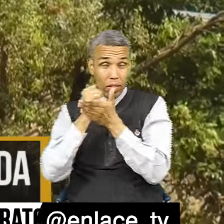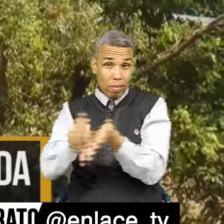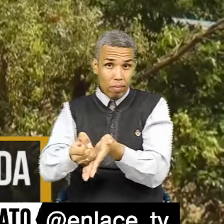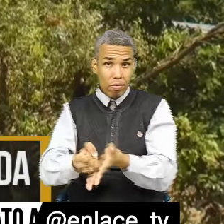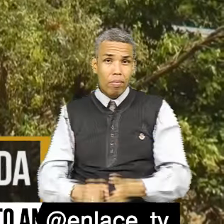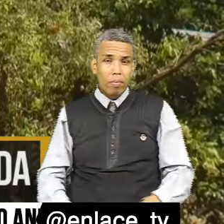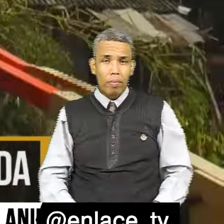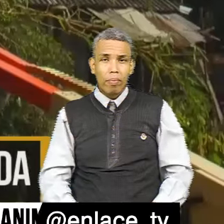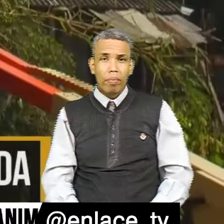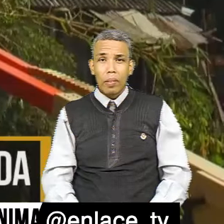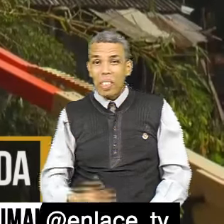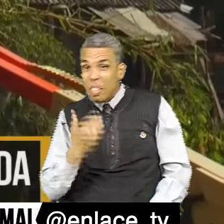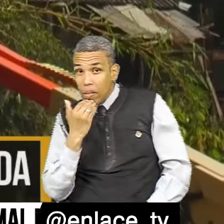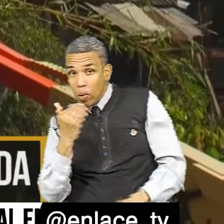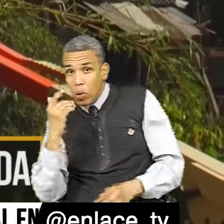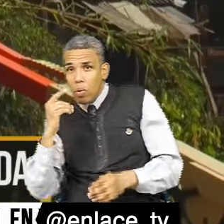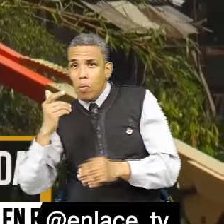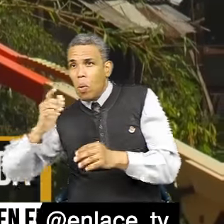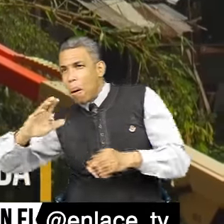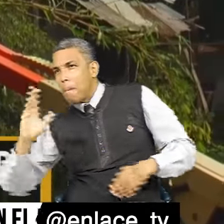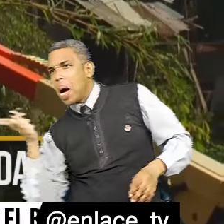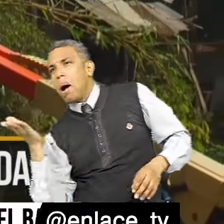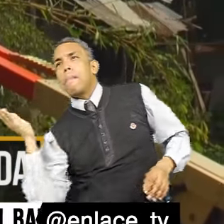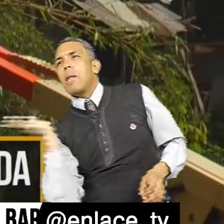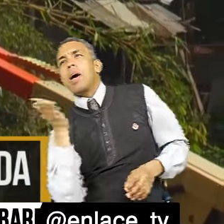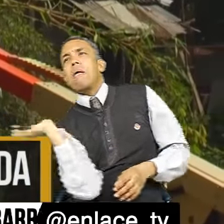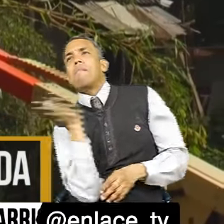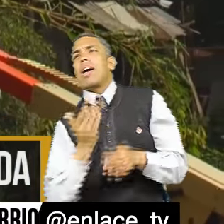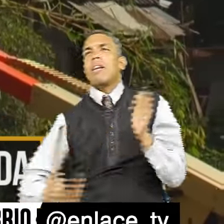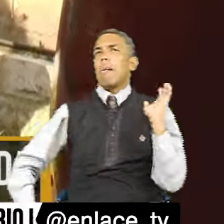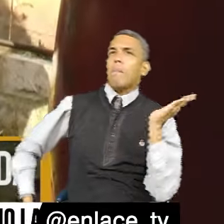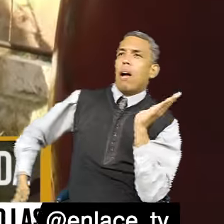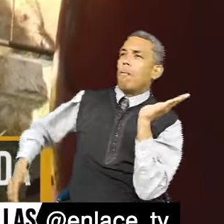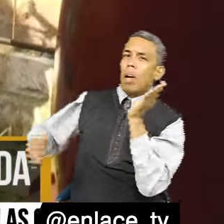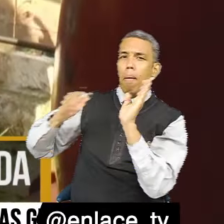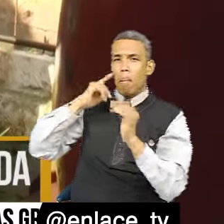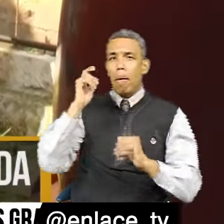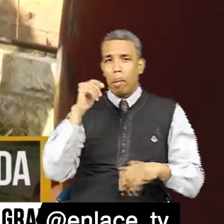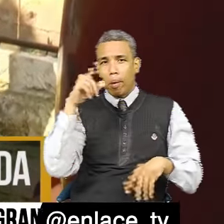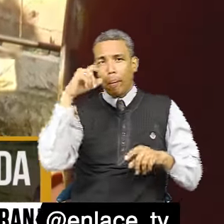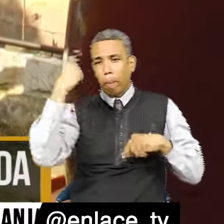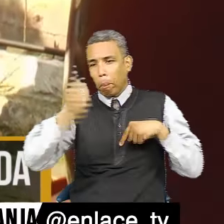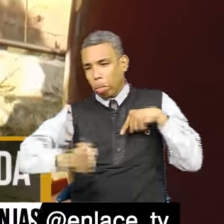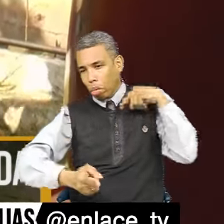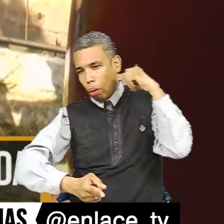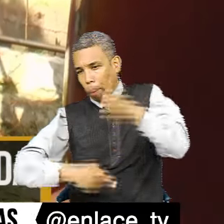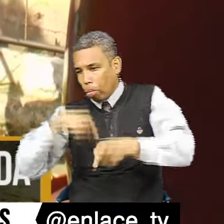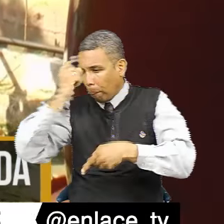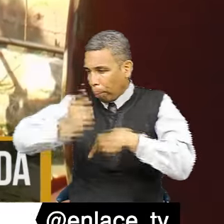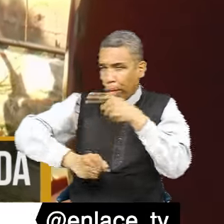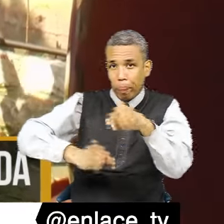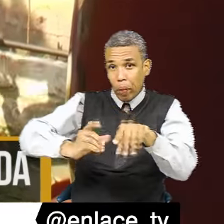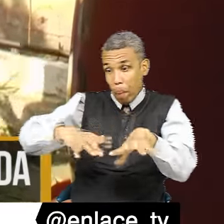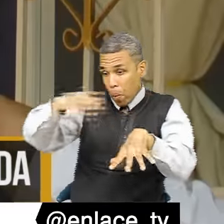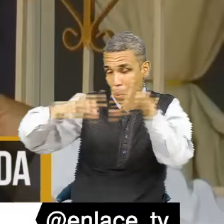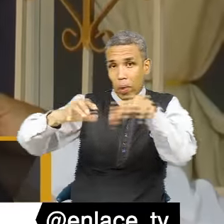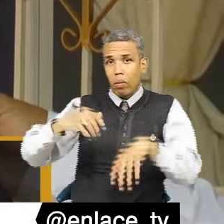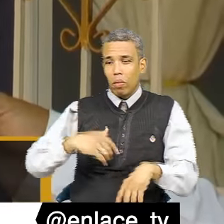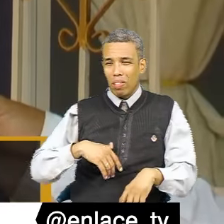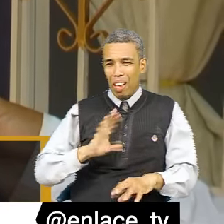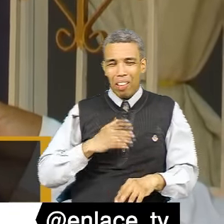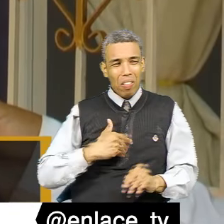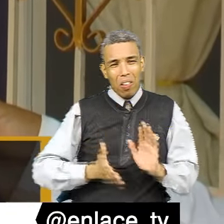porque se llega a llover, ahí bajan las aguas lluvias fuertes. Entonces la idea es ir podando, ir recogiendo de una